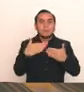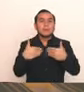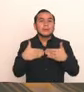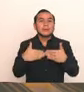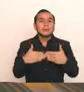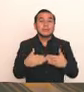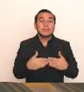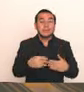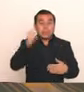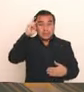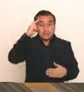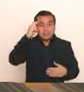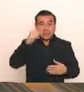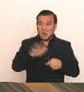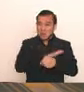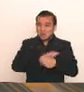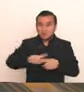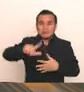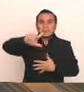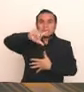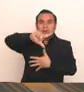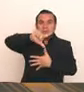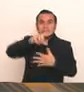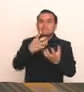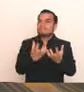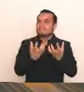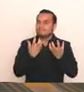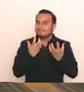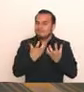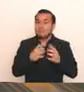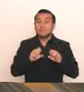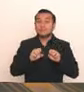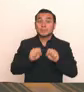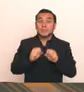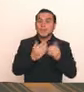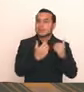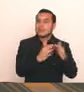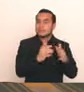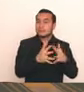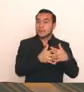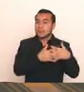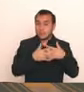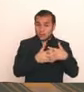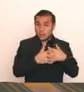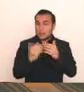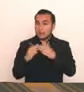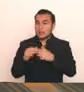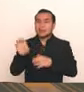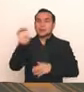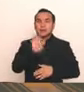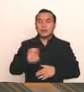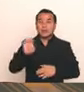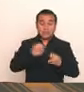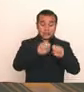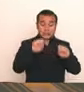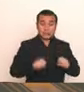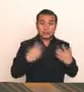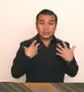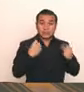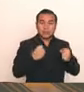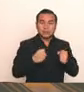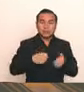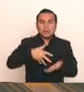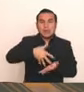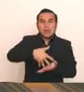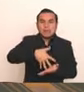prácticamente todos los países de latinoamérica y recordemos que diferencia eeuu en europa no sólo tenemos un sistema de salud miles de veces